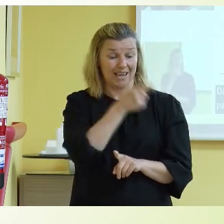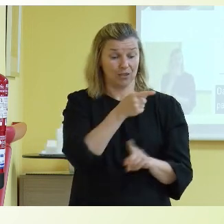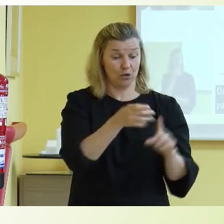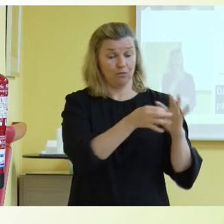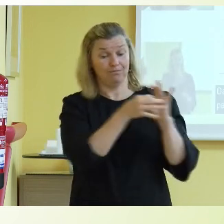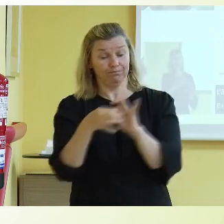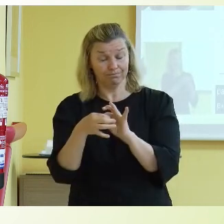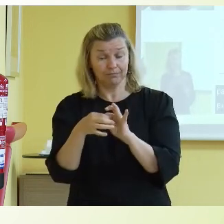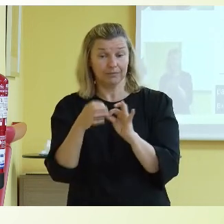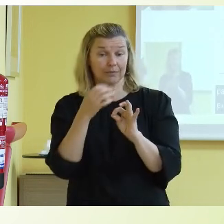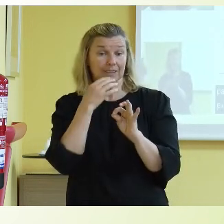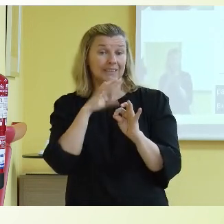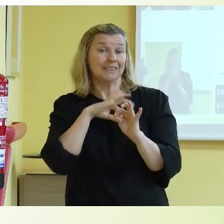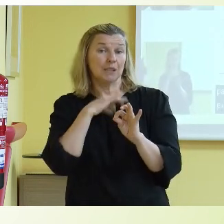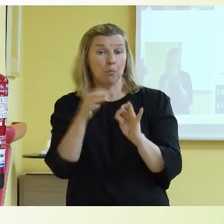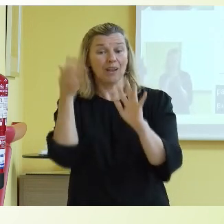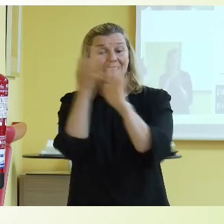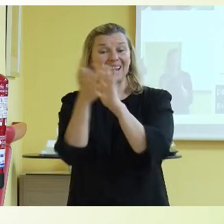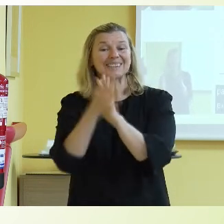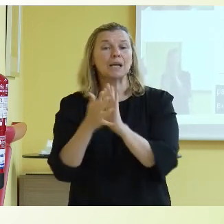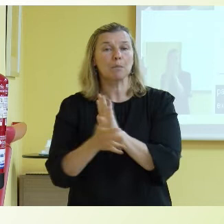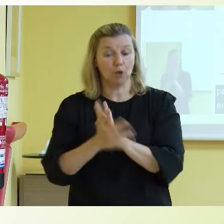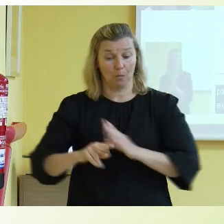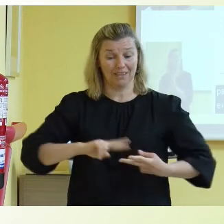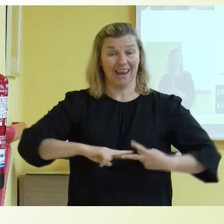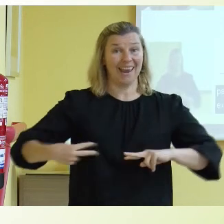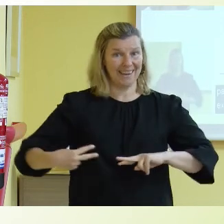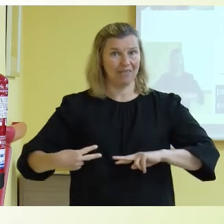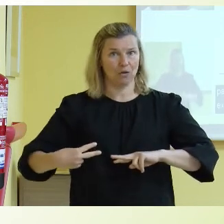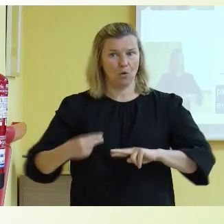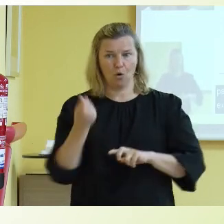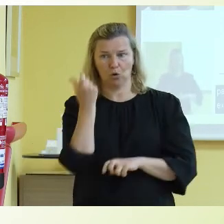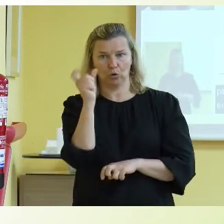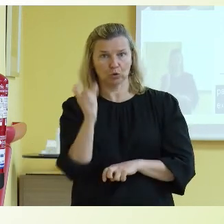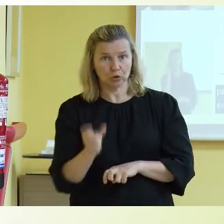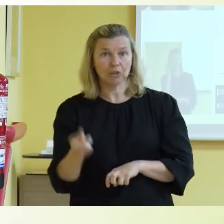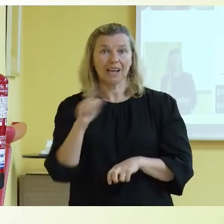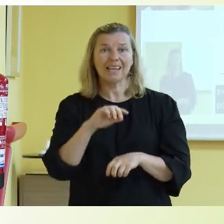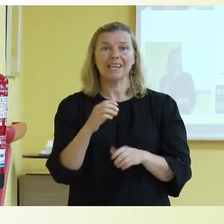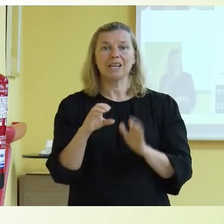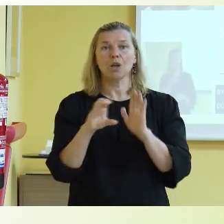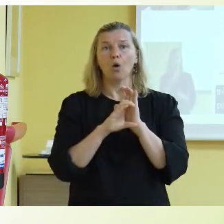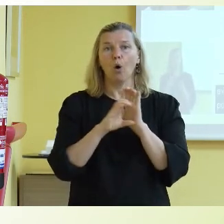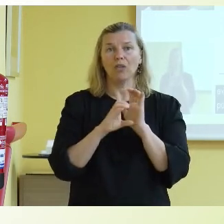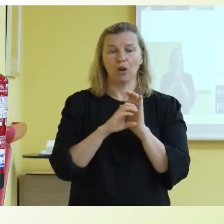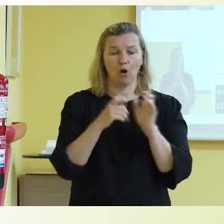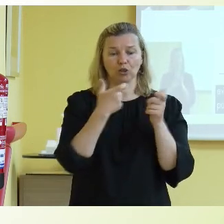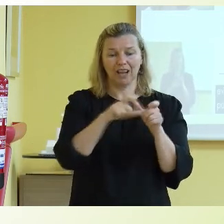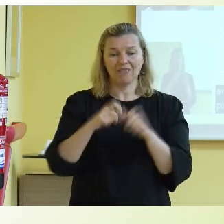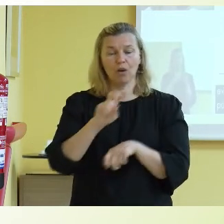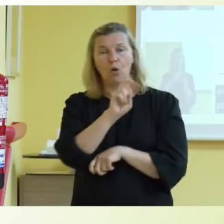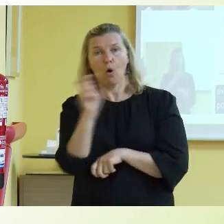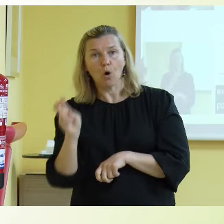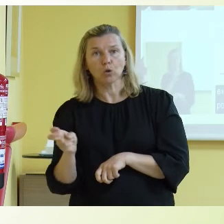medida de lo posible por descriptores fenotípicos y genéticos, así como por códigos de otras clasificaciones o incluso